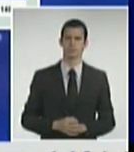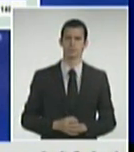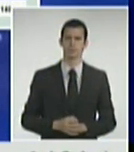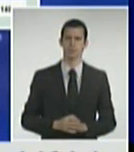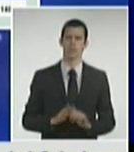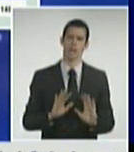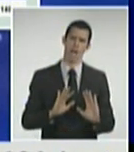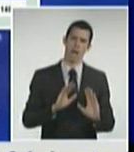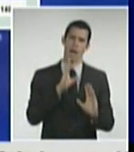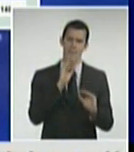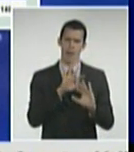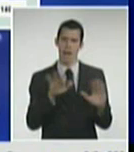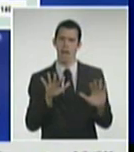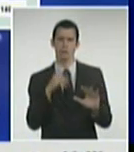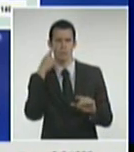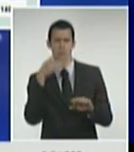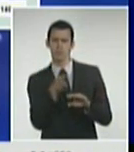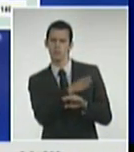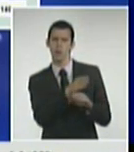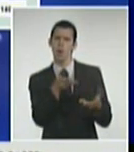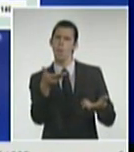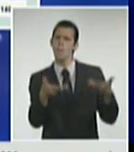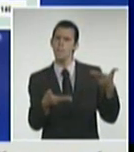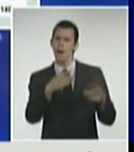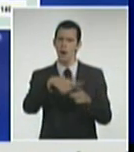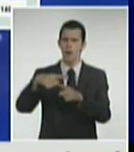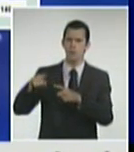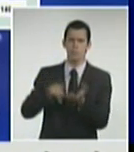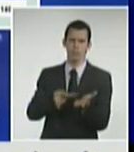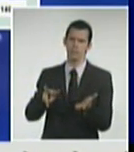pero una tendencia al incremento. Y el